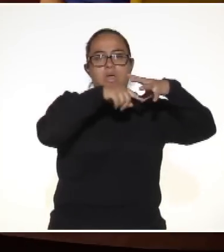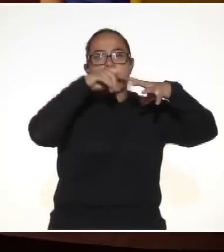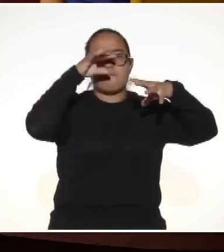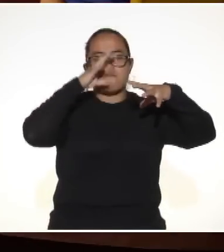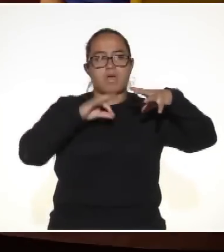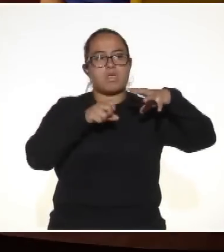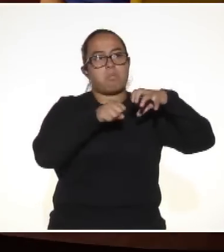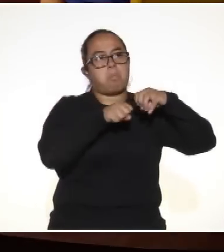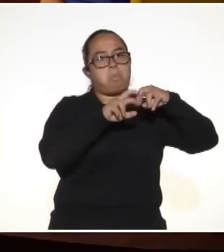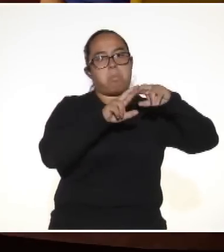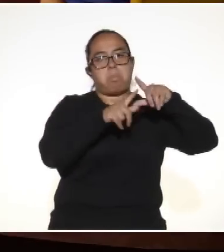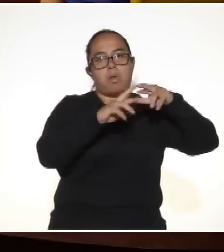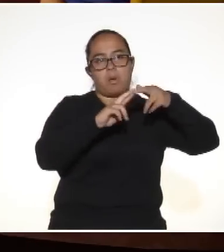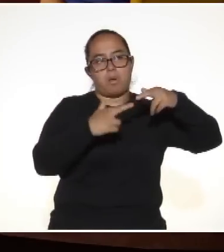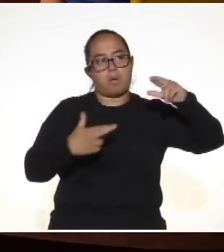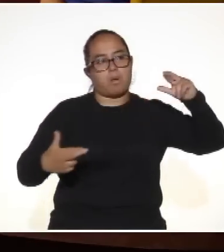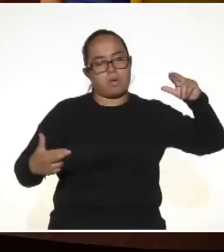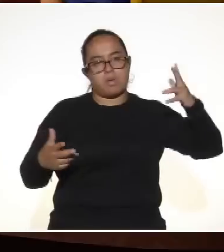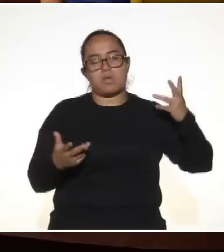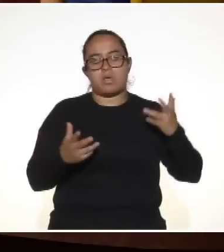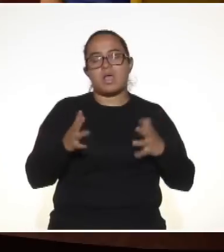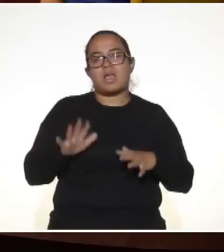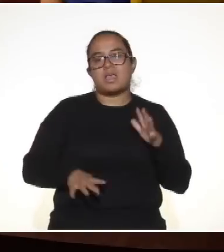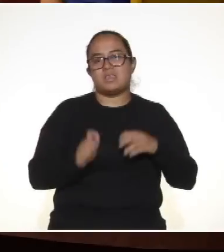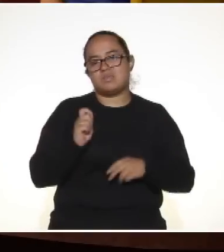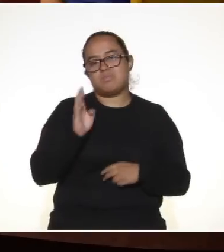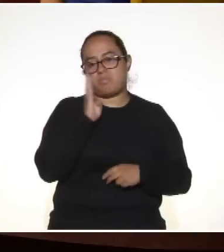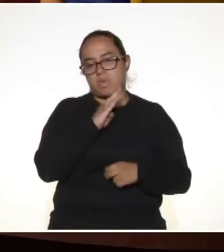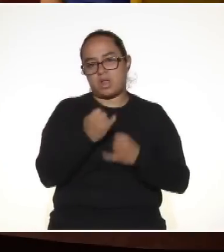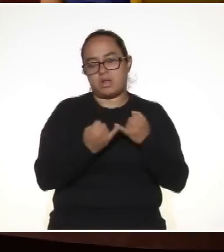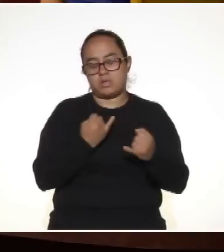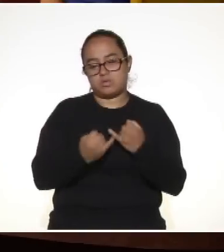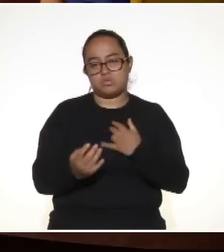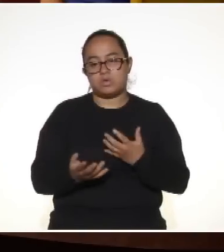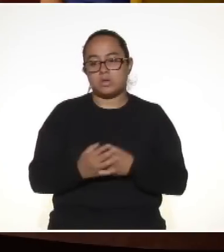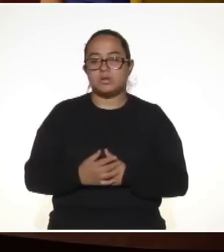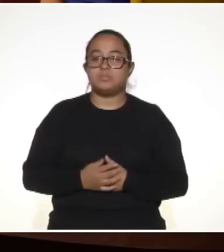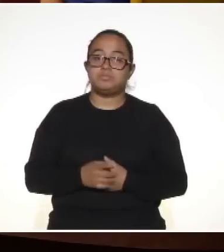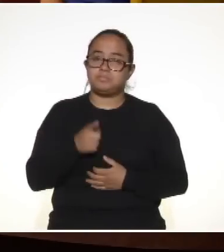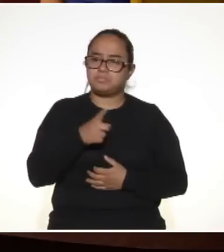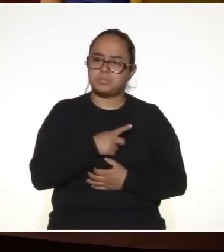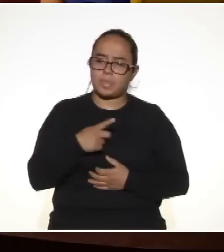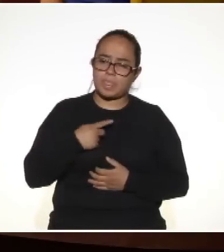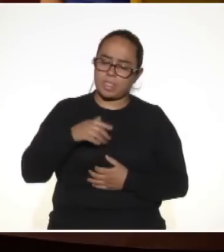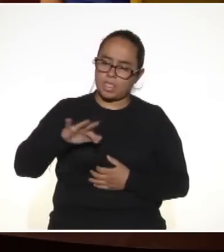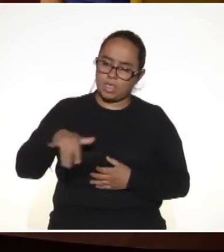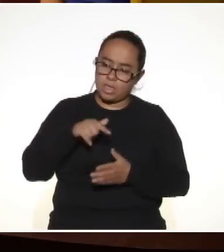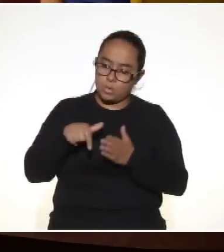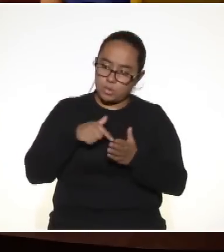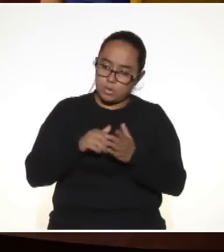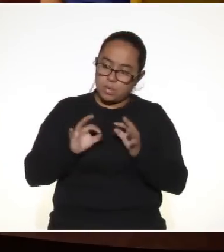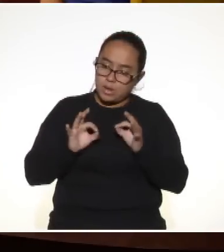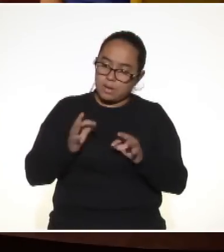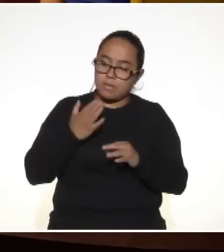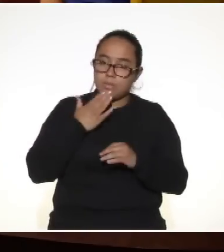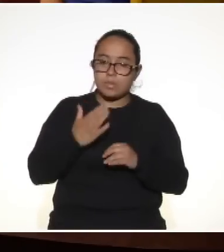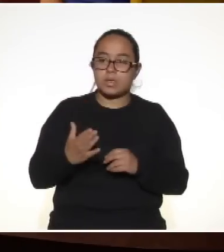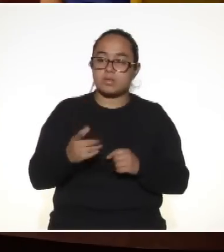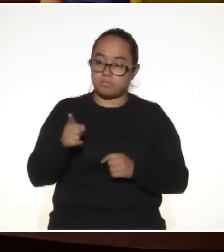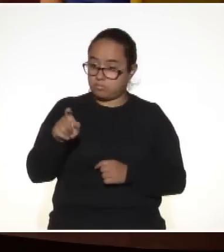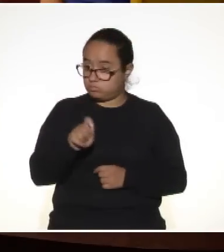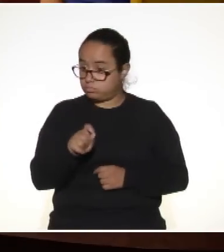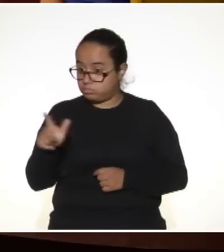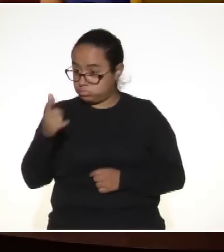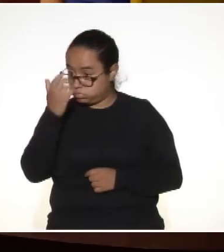puede pasar, pero eso ya es el colmo de la mala suerte, ¿no? Busquen lugares bien establecidos, que tengan una